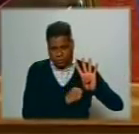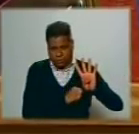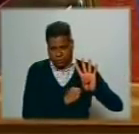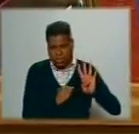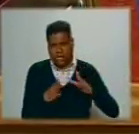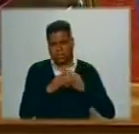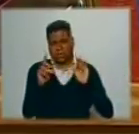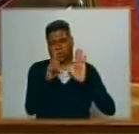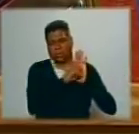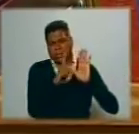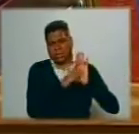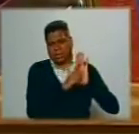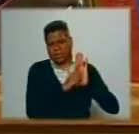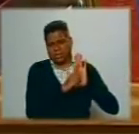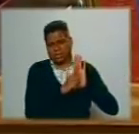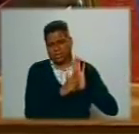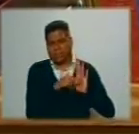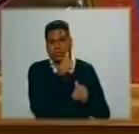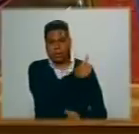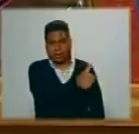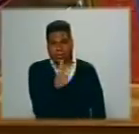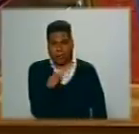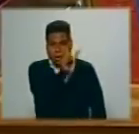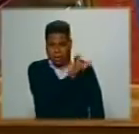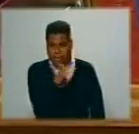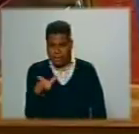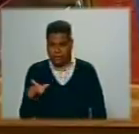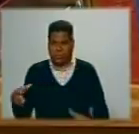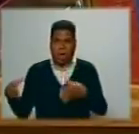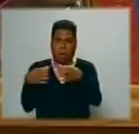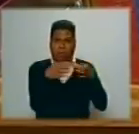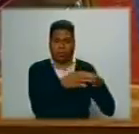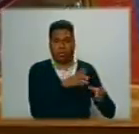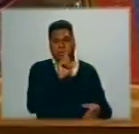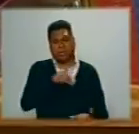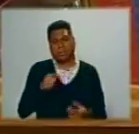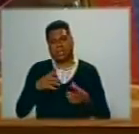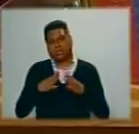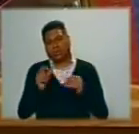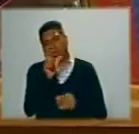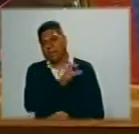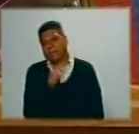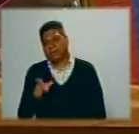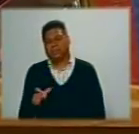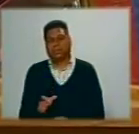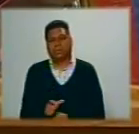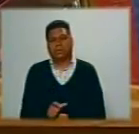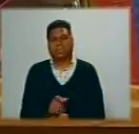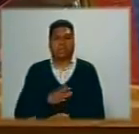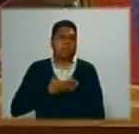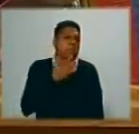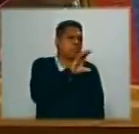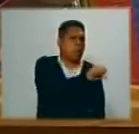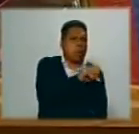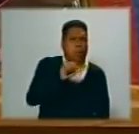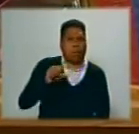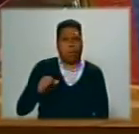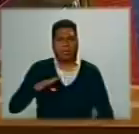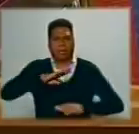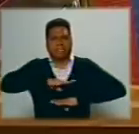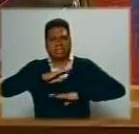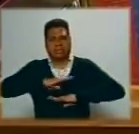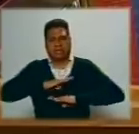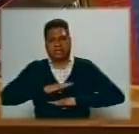derechos e intereses individuales, colectivos y difusos de las personas en el acceso a los bienes y servicios para la satisfacción